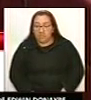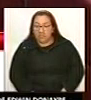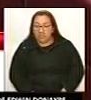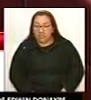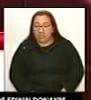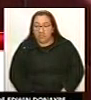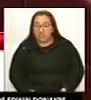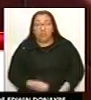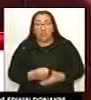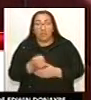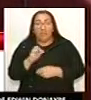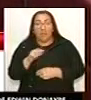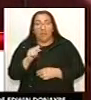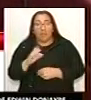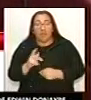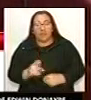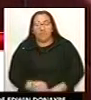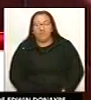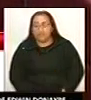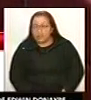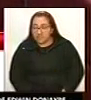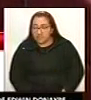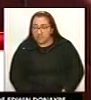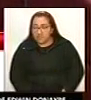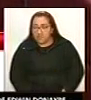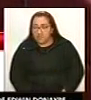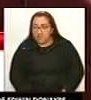programa anual de compras.